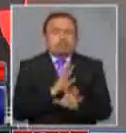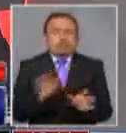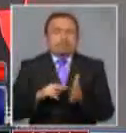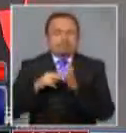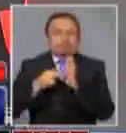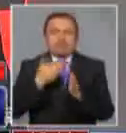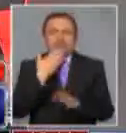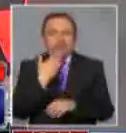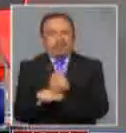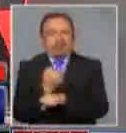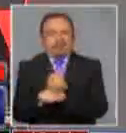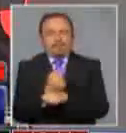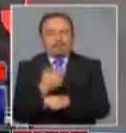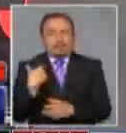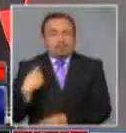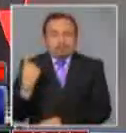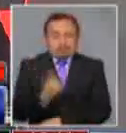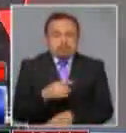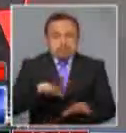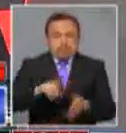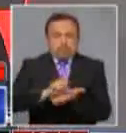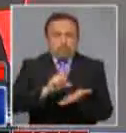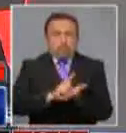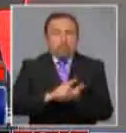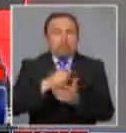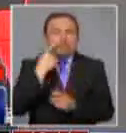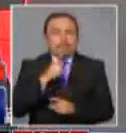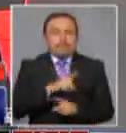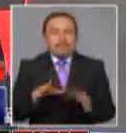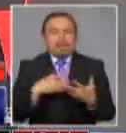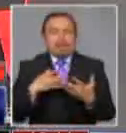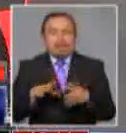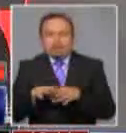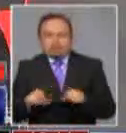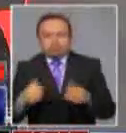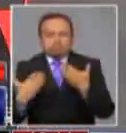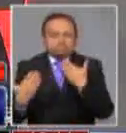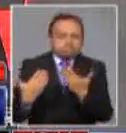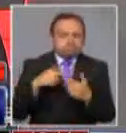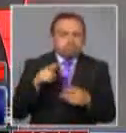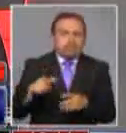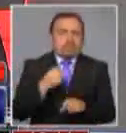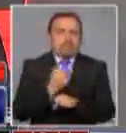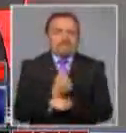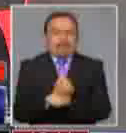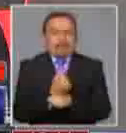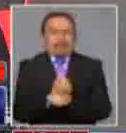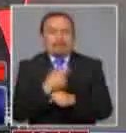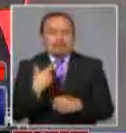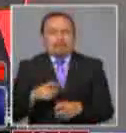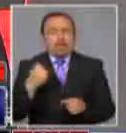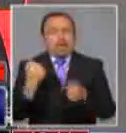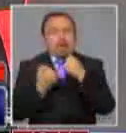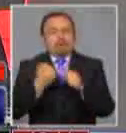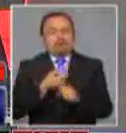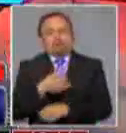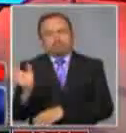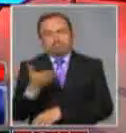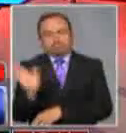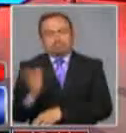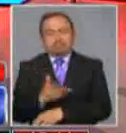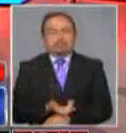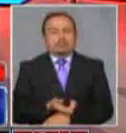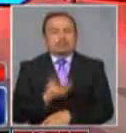complicación con carabineros que inclusive yo llegué al lugar y logramos llegar a a a un acuerdo con carabineros y sacaron los autos y se fueron señor